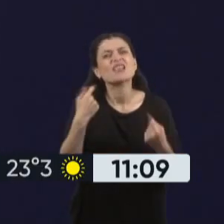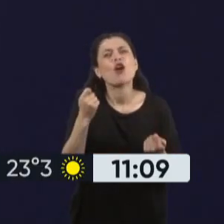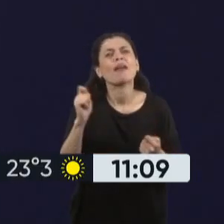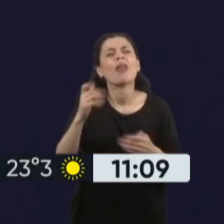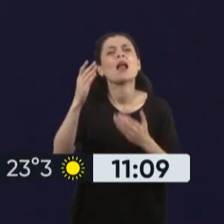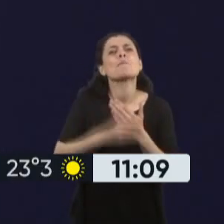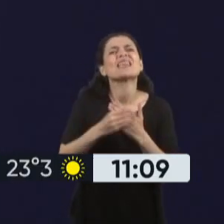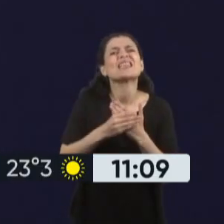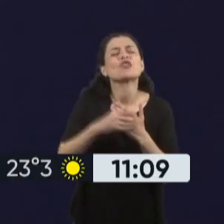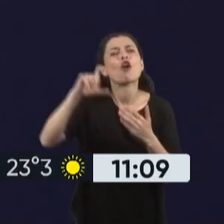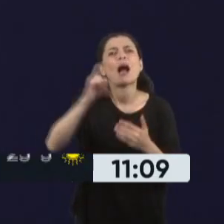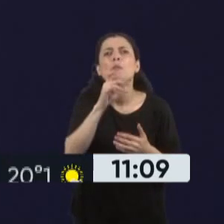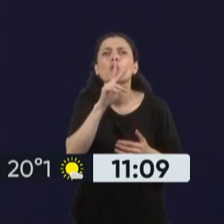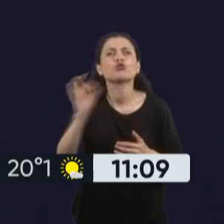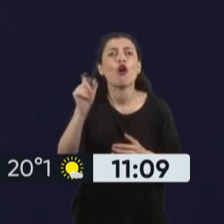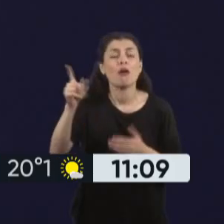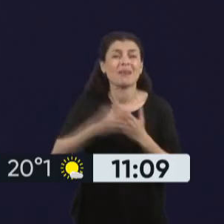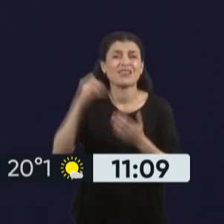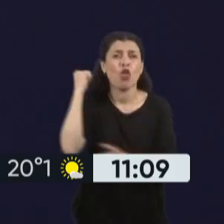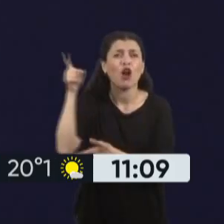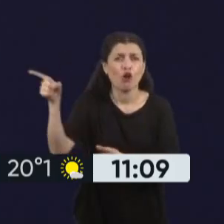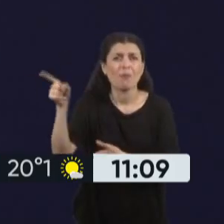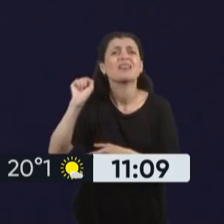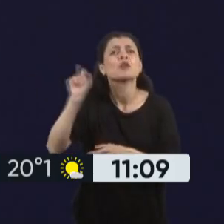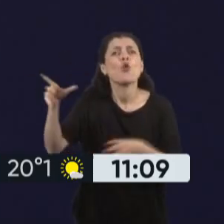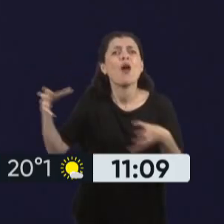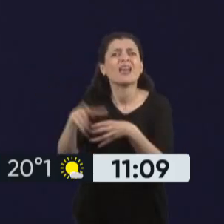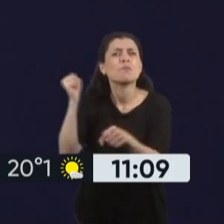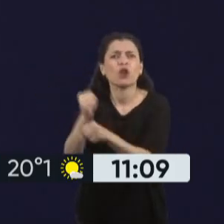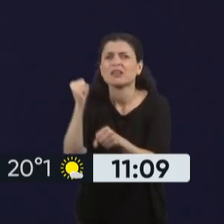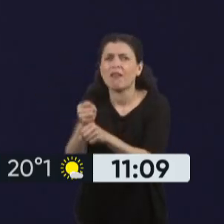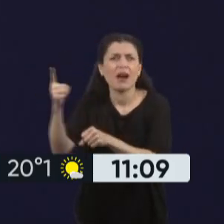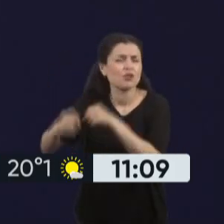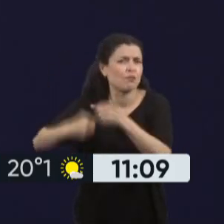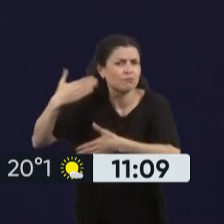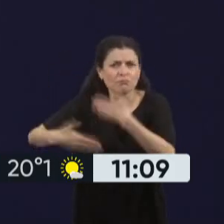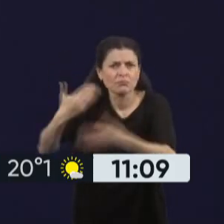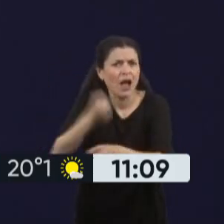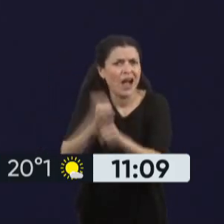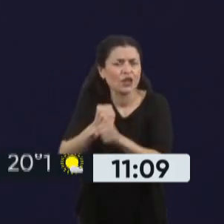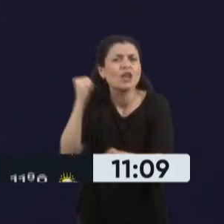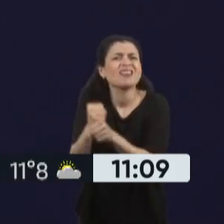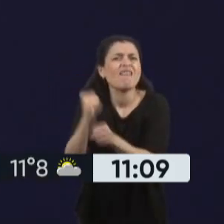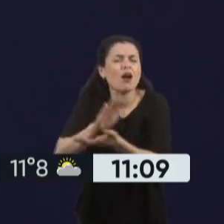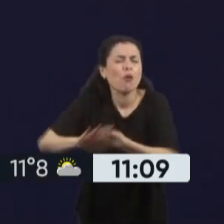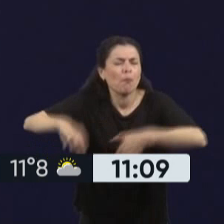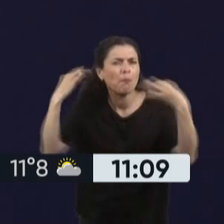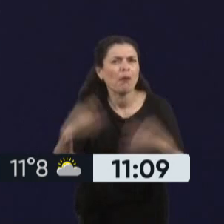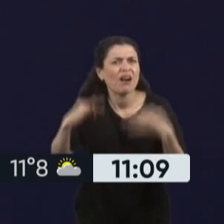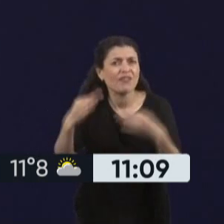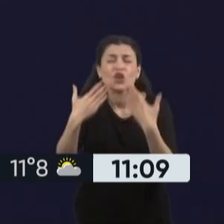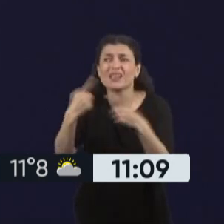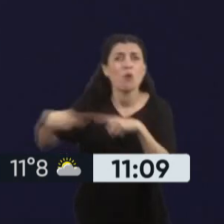ministro Luis Caputo, a todo su equipo, por la titánica tarea que vienen realizando para sacarnos